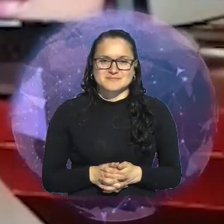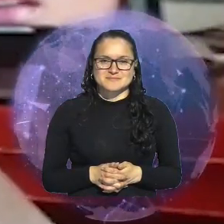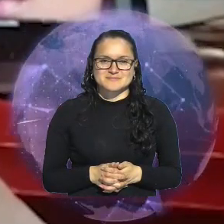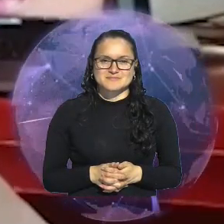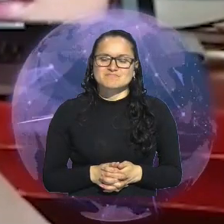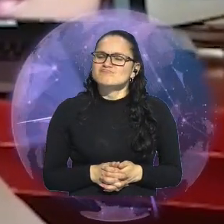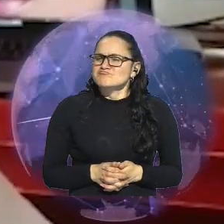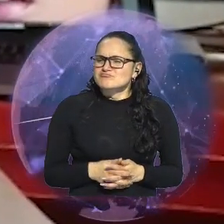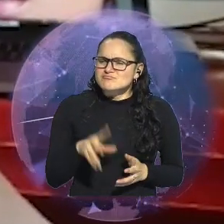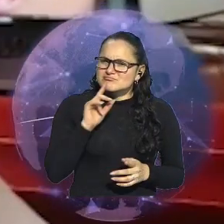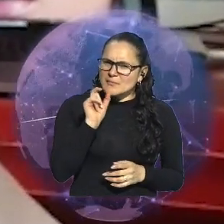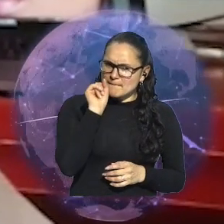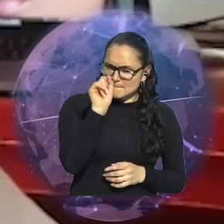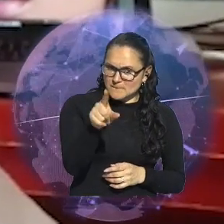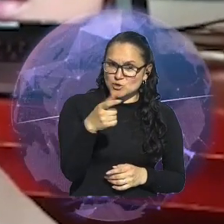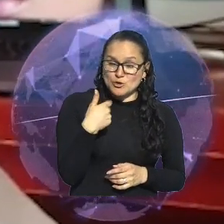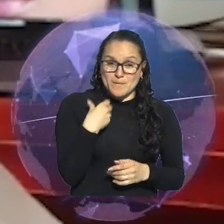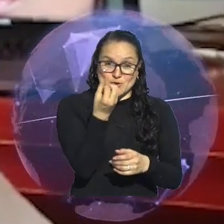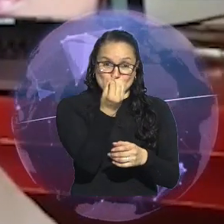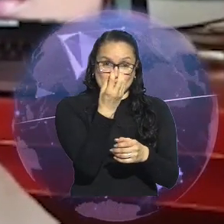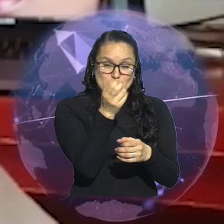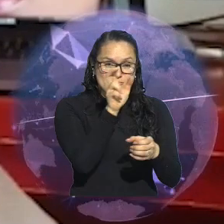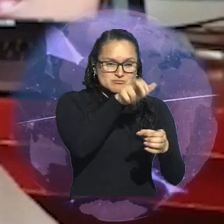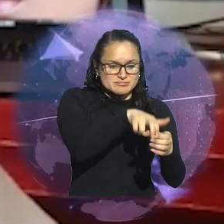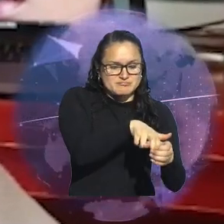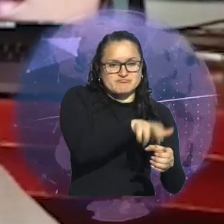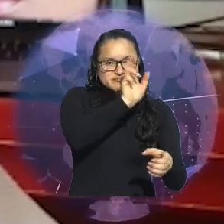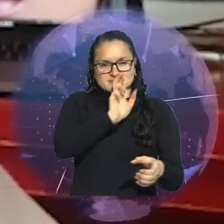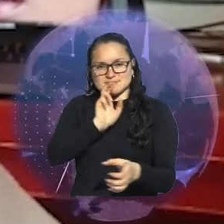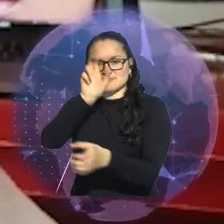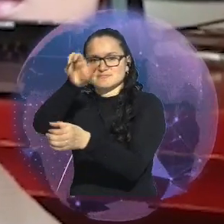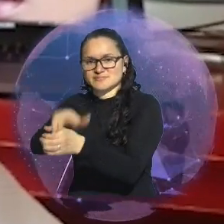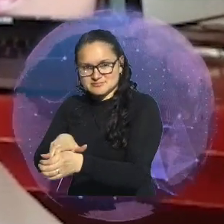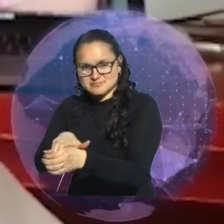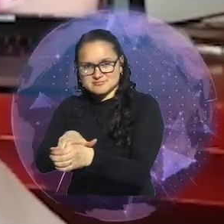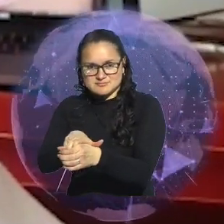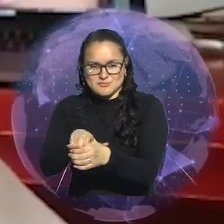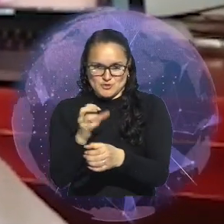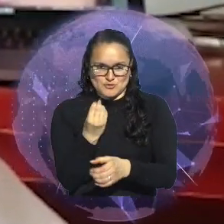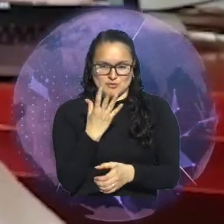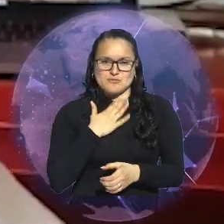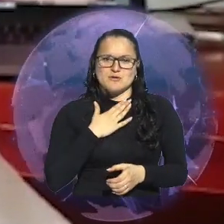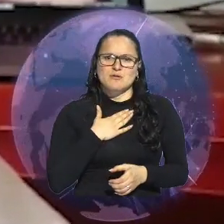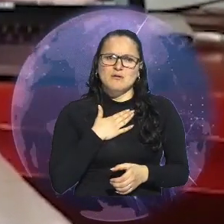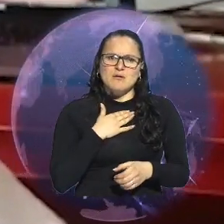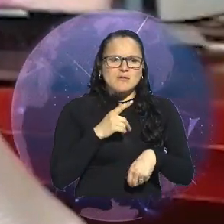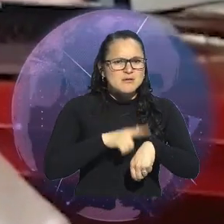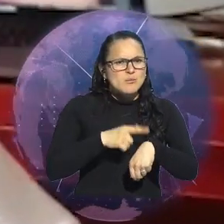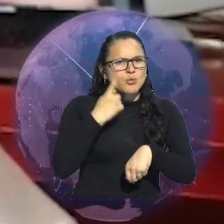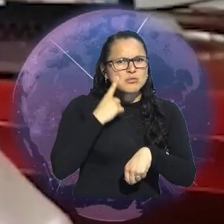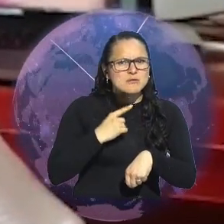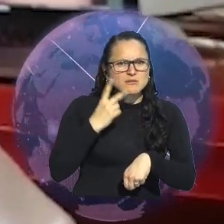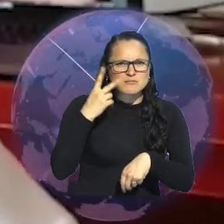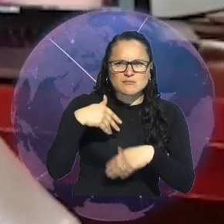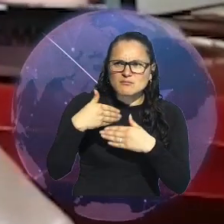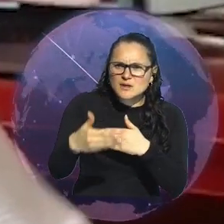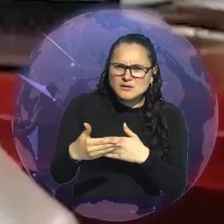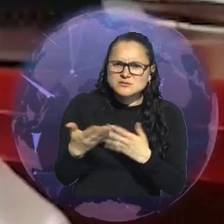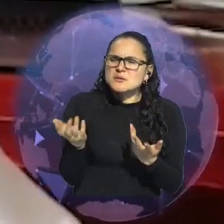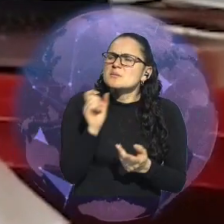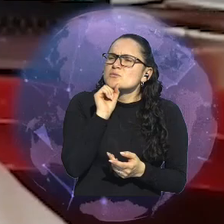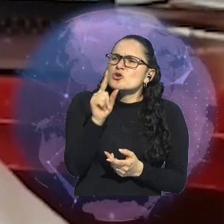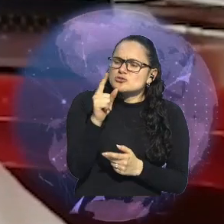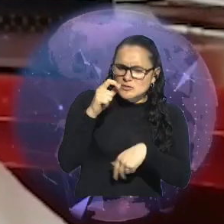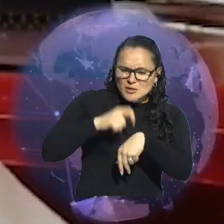solicite la aportación de mi número pero el proceso ha tardado más de un día quisiera saber cuál es el tiempo máximo en el que el operador debe